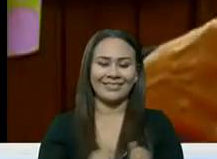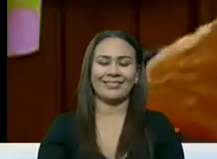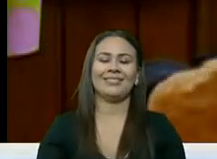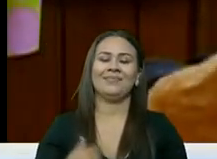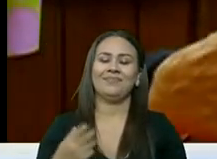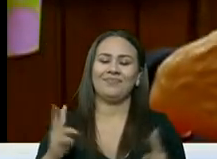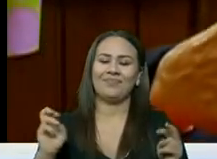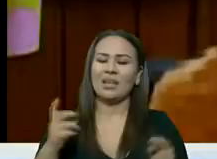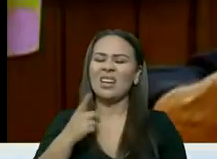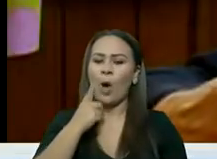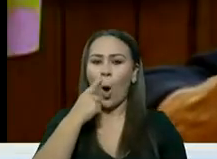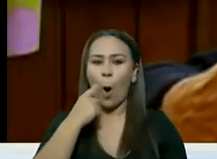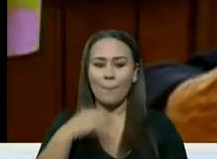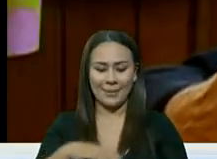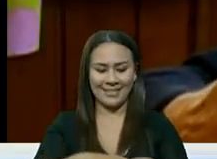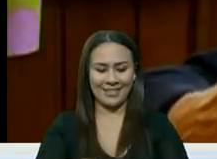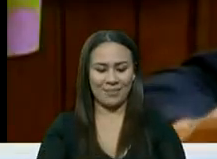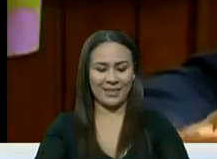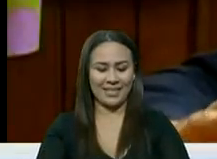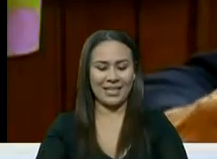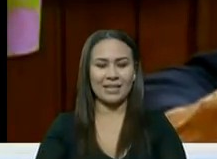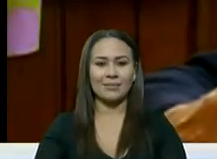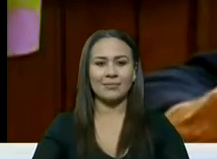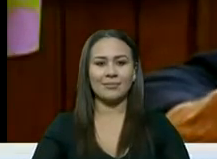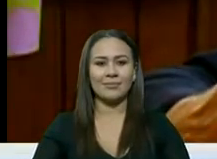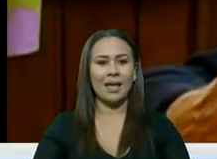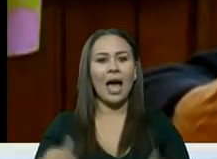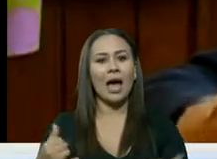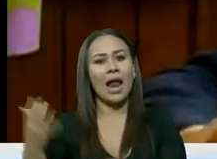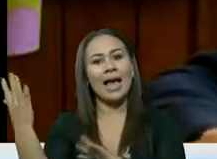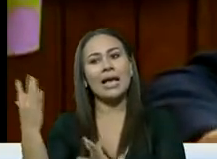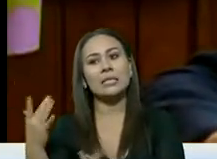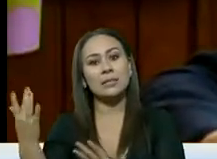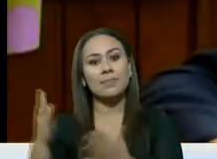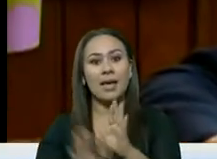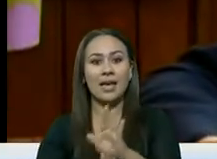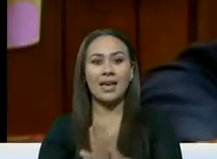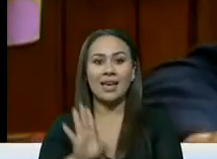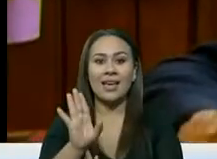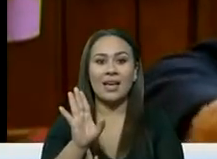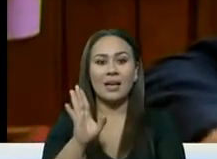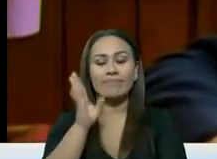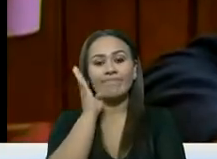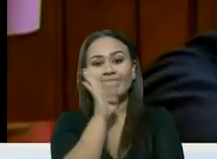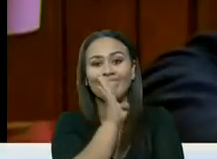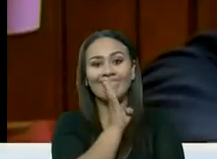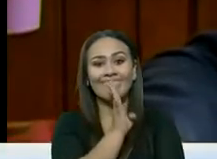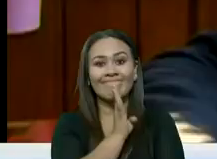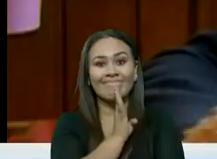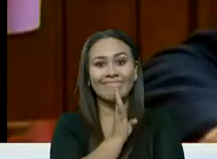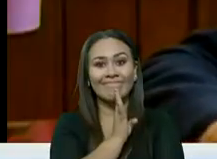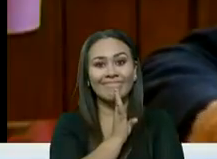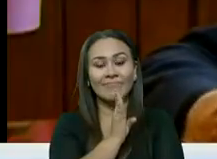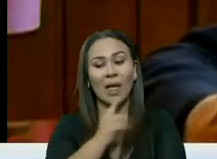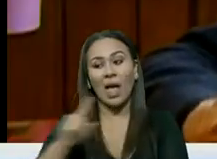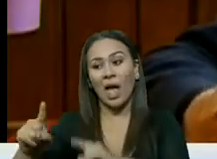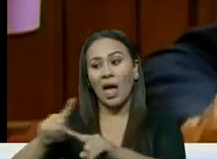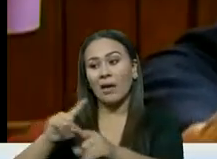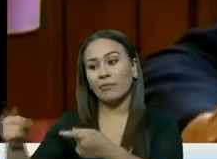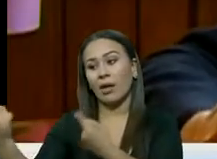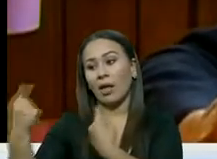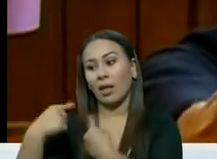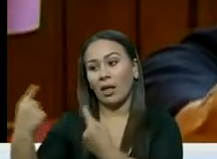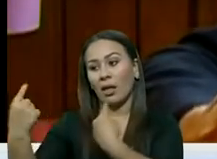poco el alma de un pueblo que parecía sin esperanza, porque bajo hacienda la única esperanza es seguir al patrón. Y no hay